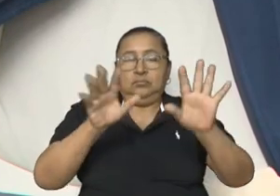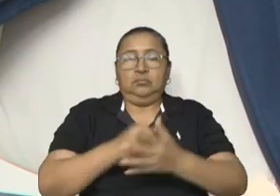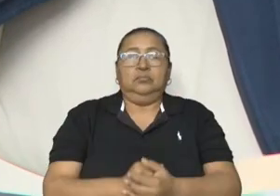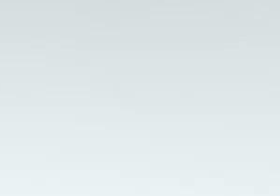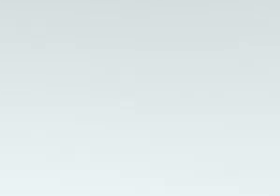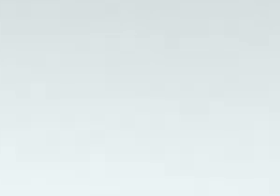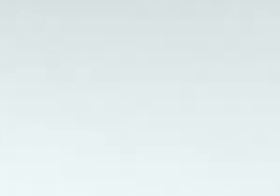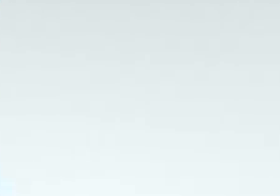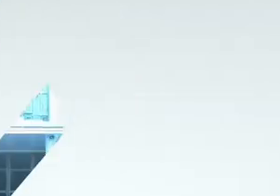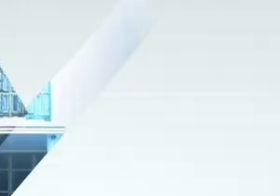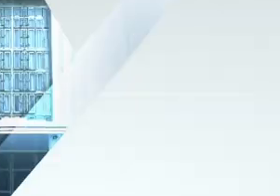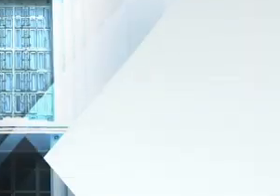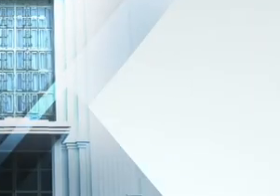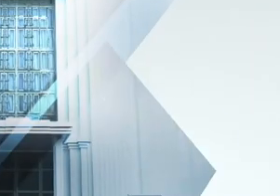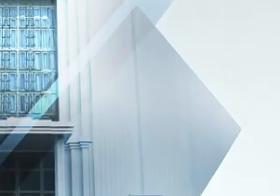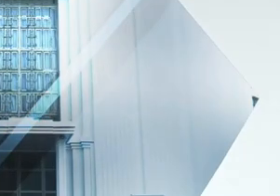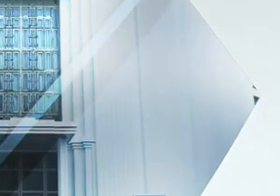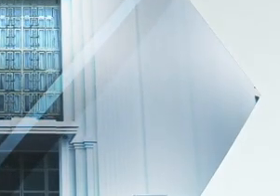¡Gracias!